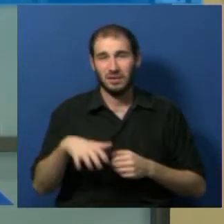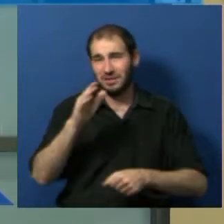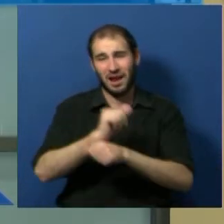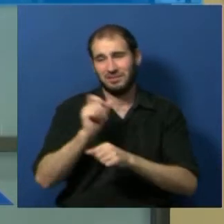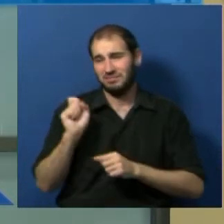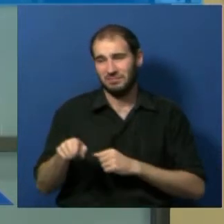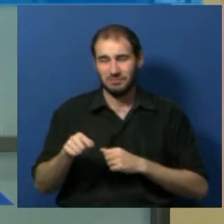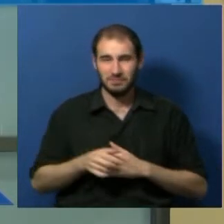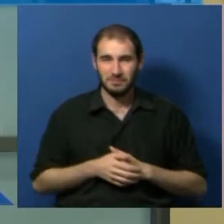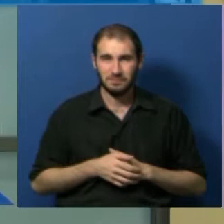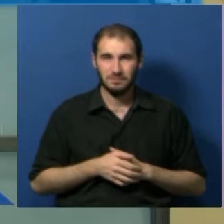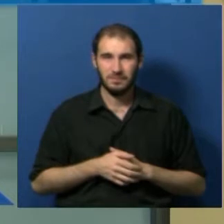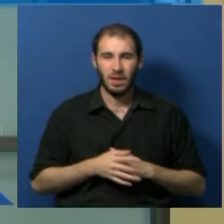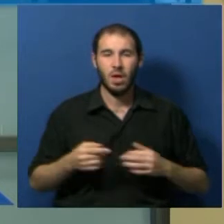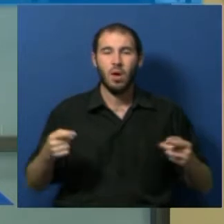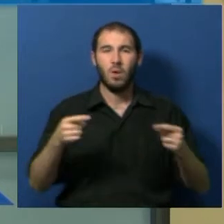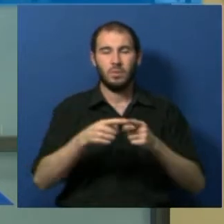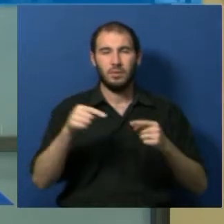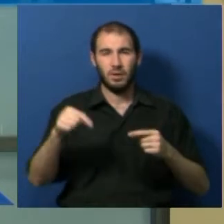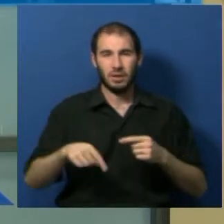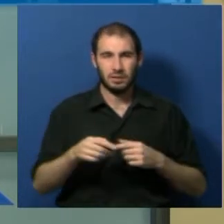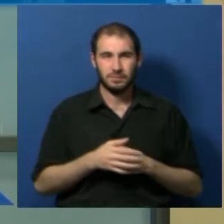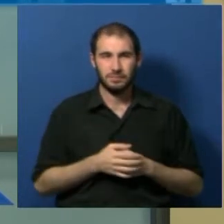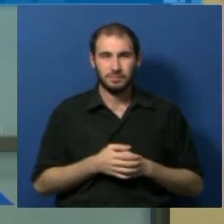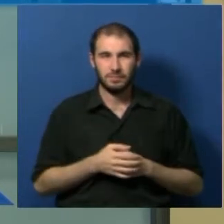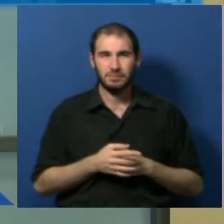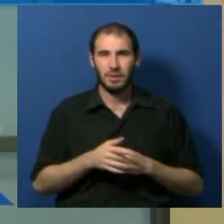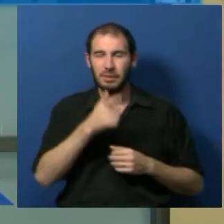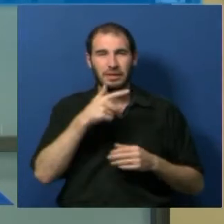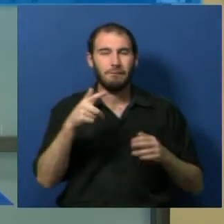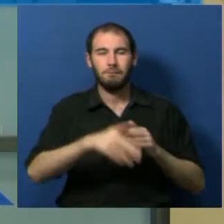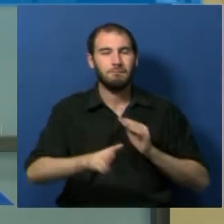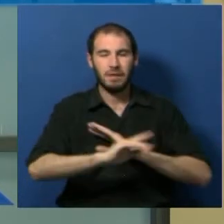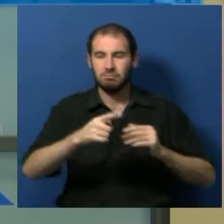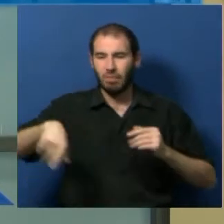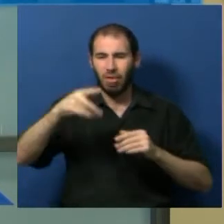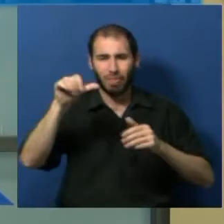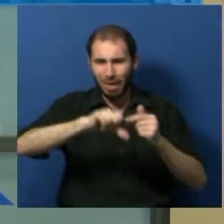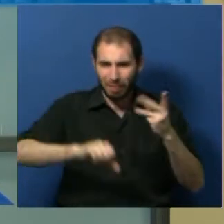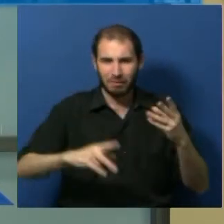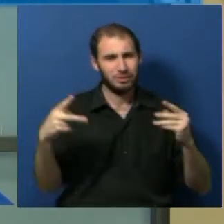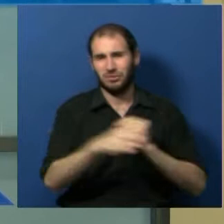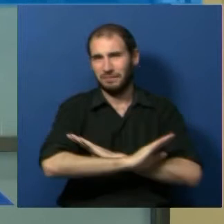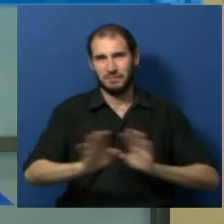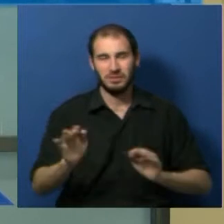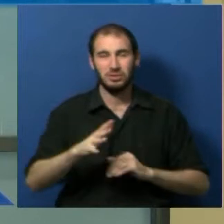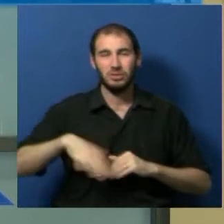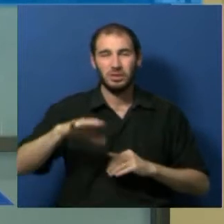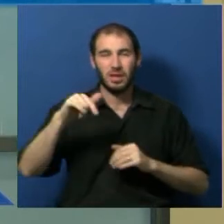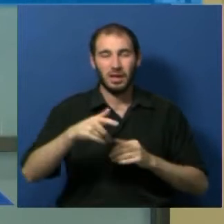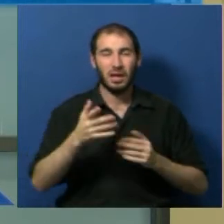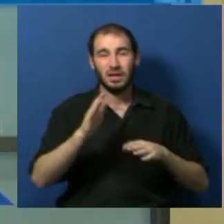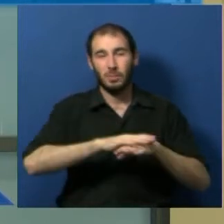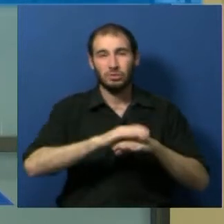cárceles. Entonces, la idea es que no se cortar un poco ese circuito de fracasos sociales que nos